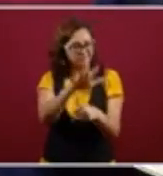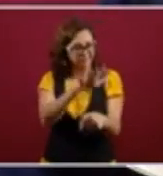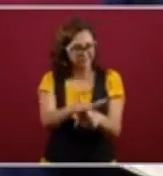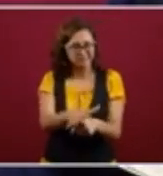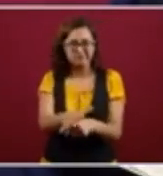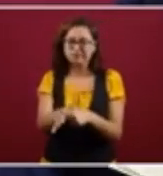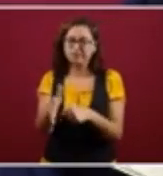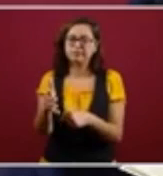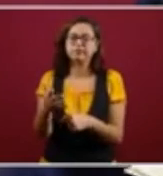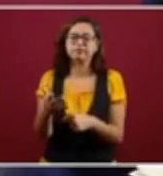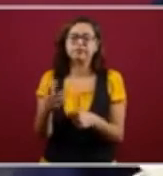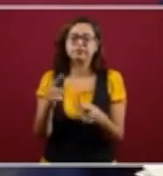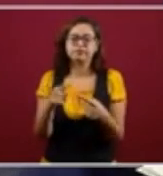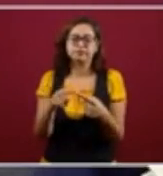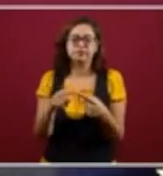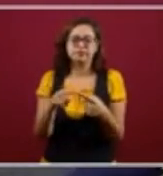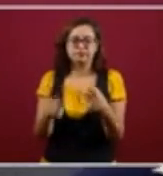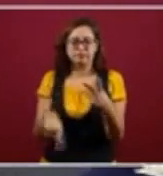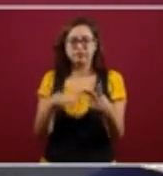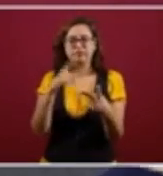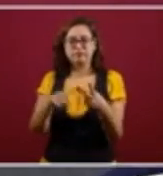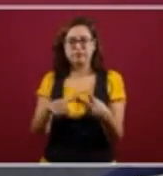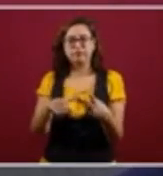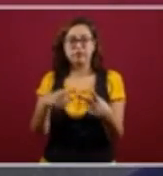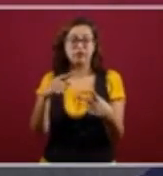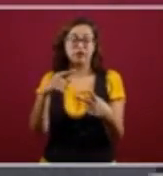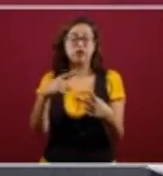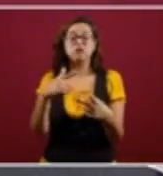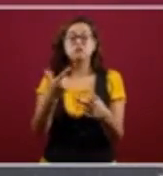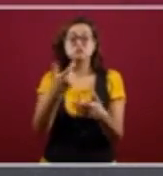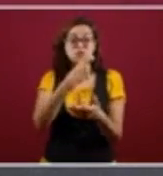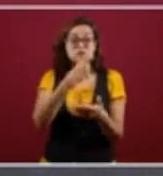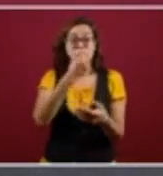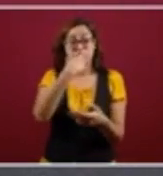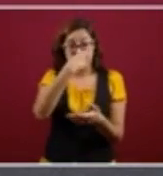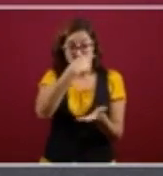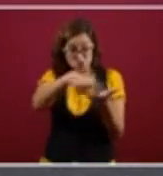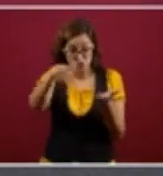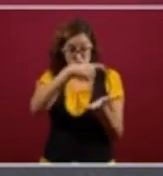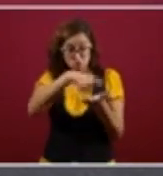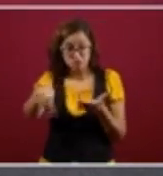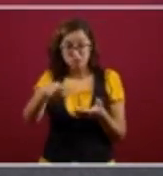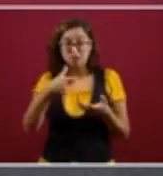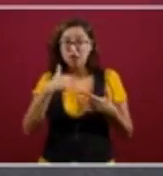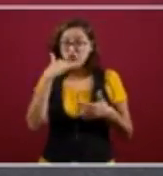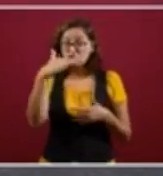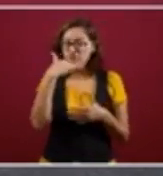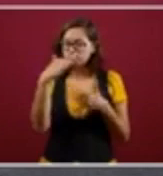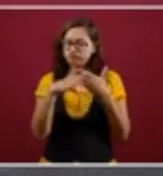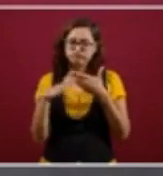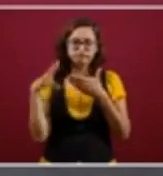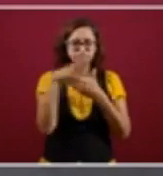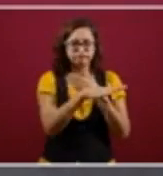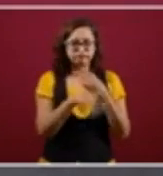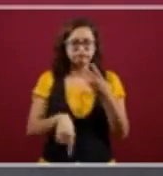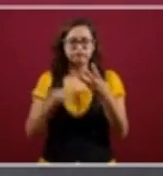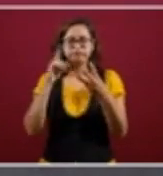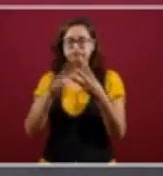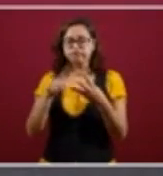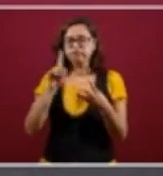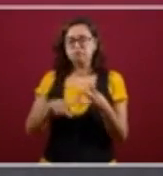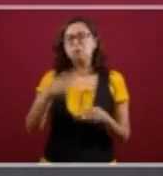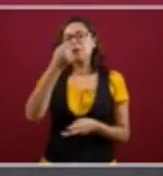que se acabe la corrupción en la compra de medicamentos y que se distribuyan los medicamentos,